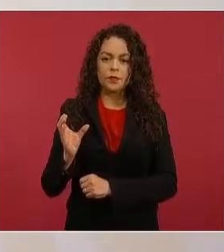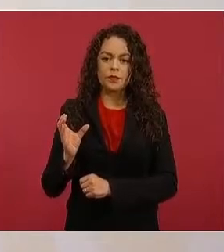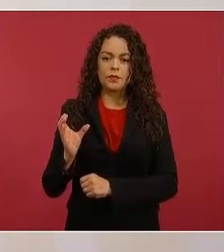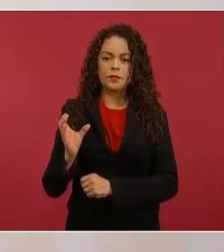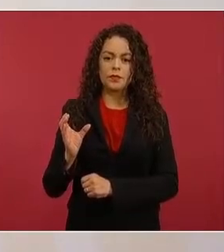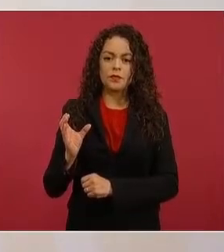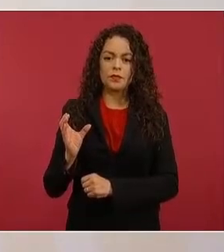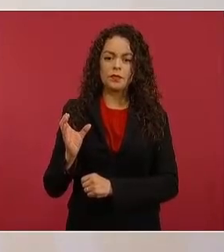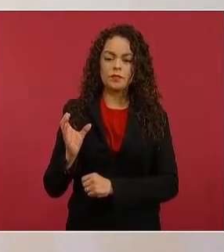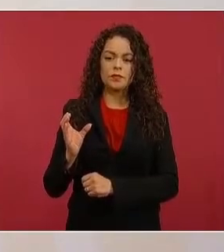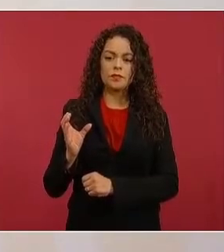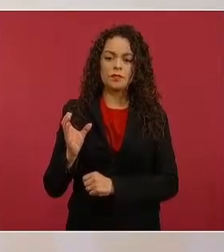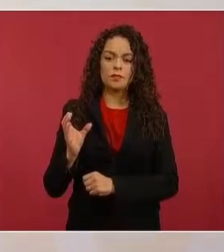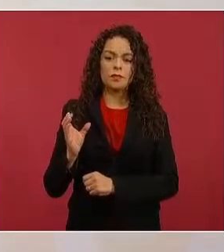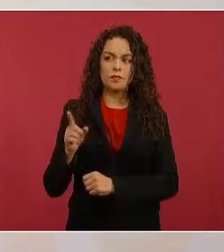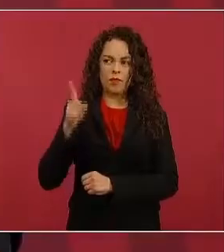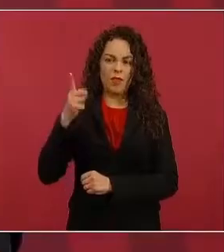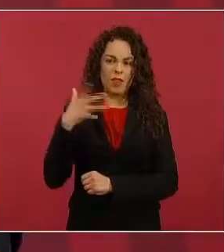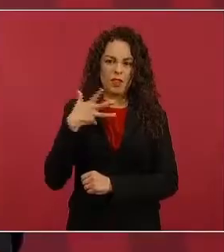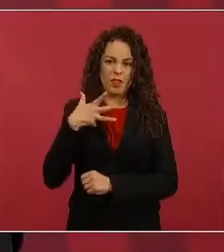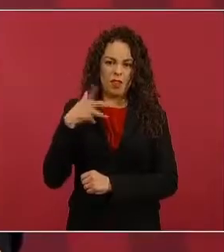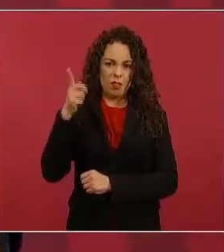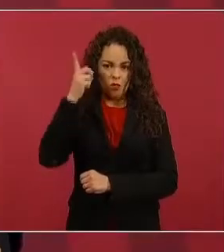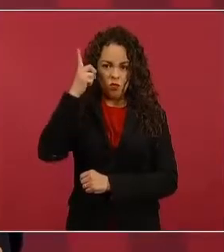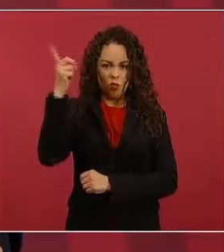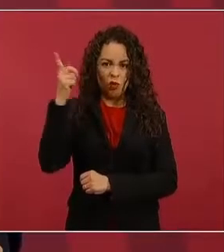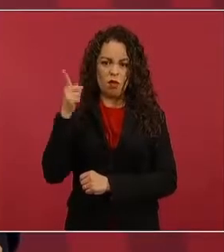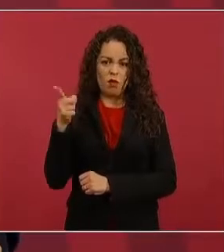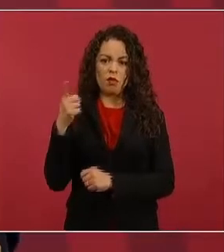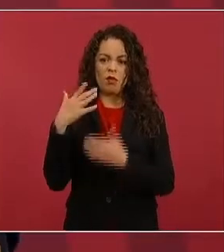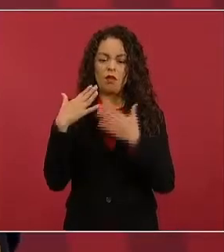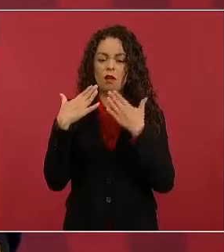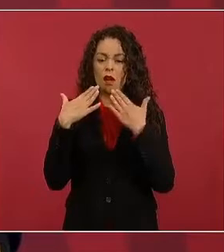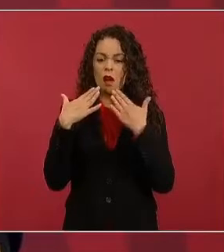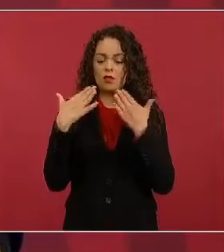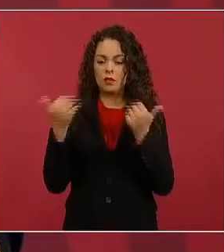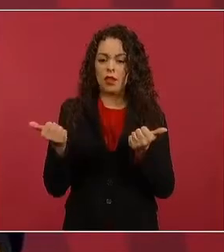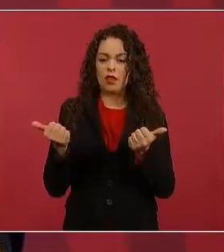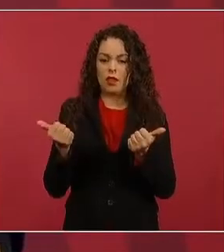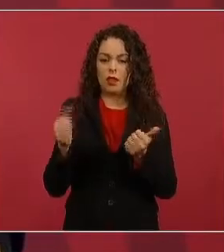en su hacienda San Pedro de las Colonias,